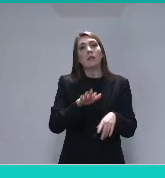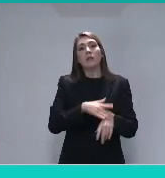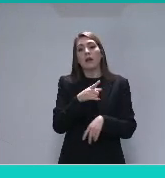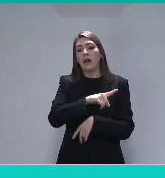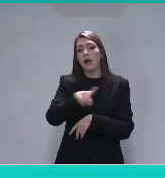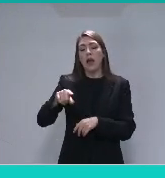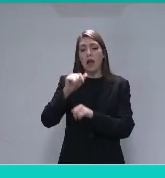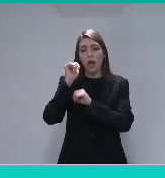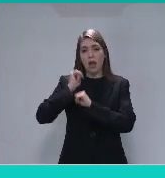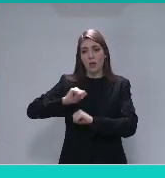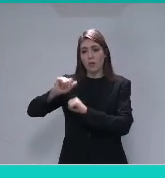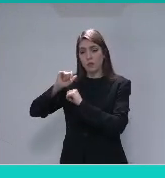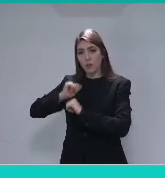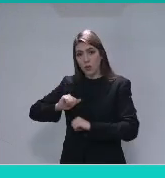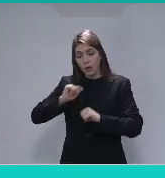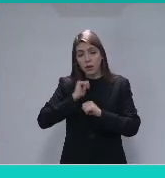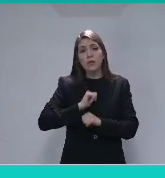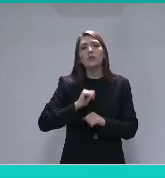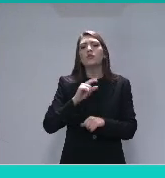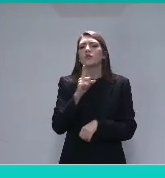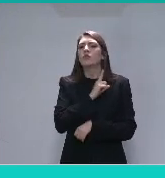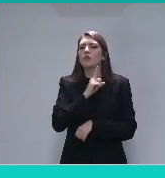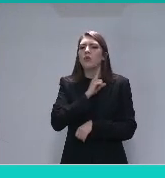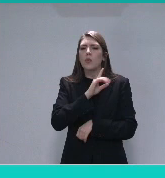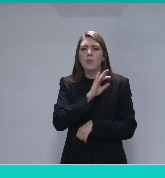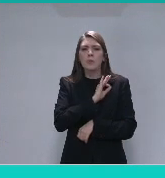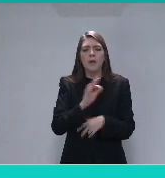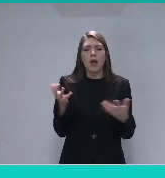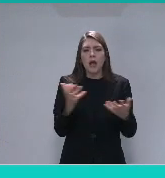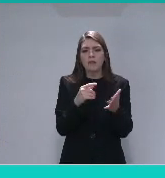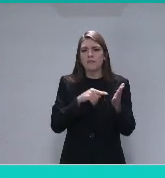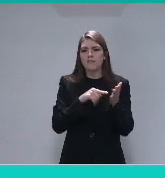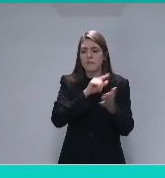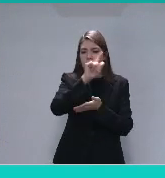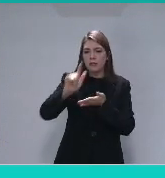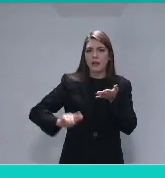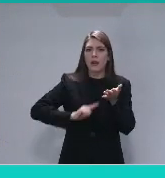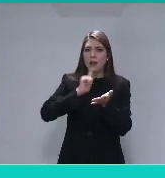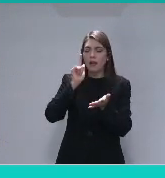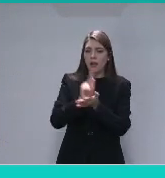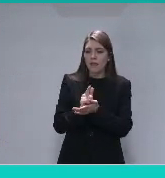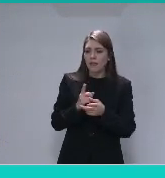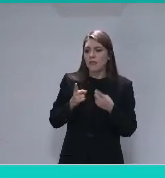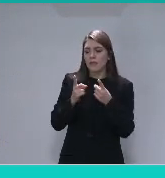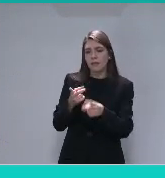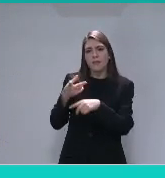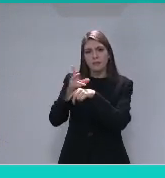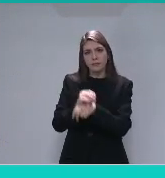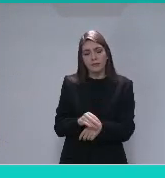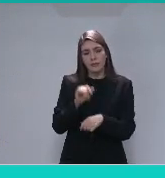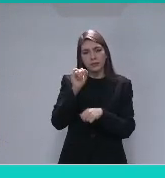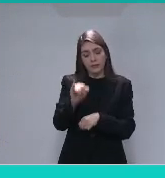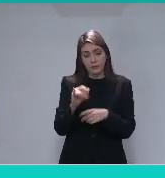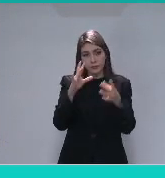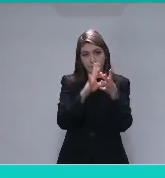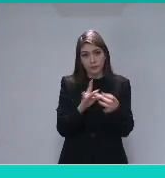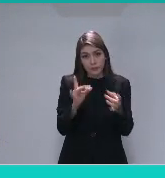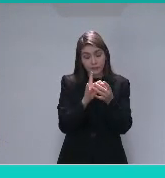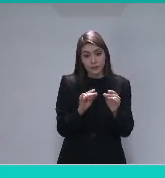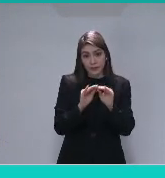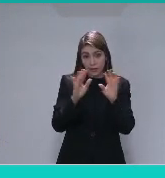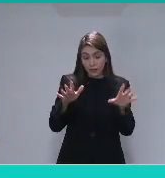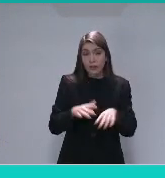solamente pueden hacer aquello para lo que la ley las faculta y de manera expresa siendo así